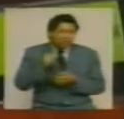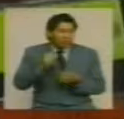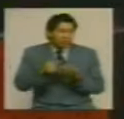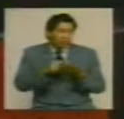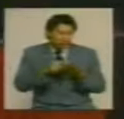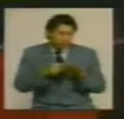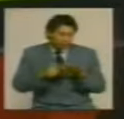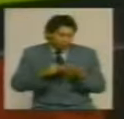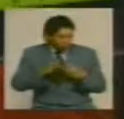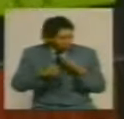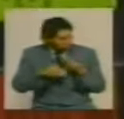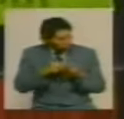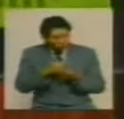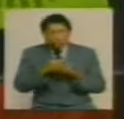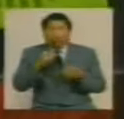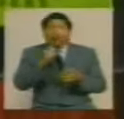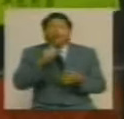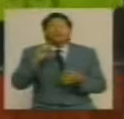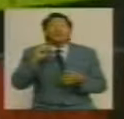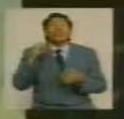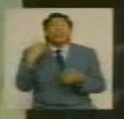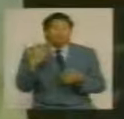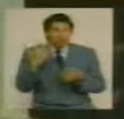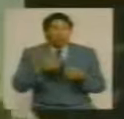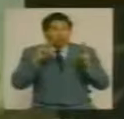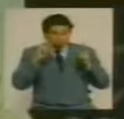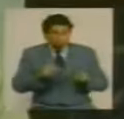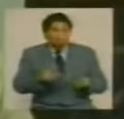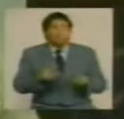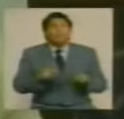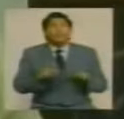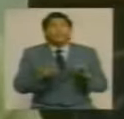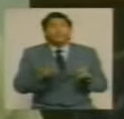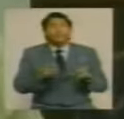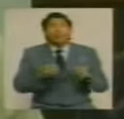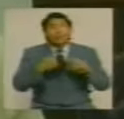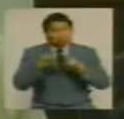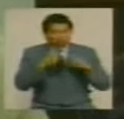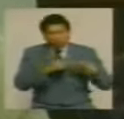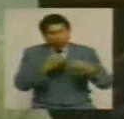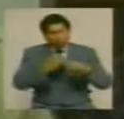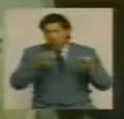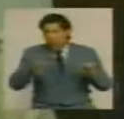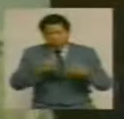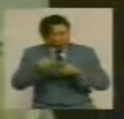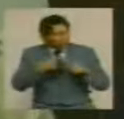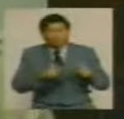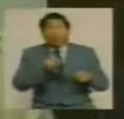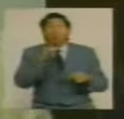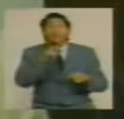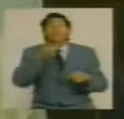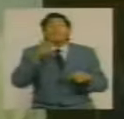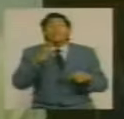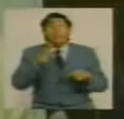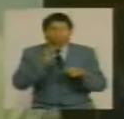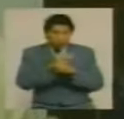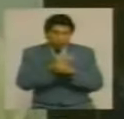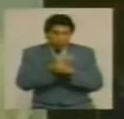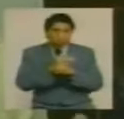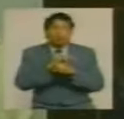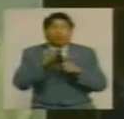105 servidores y servidoras públicas en diferentes sectores. 35 del Ministerio